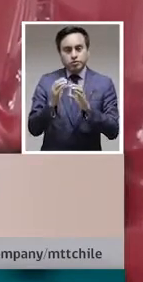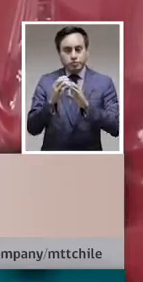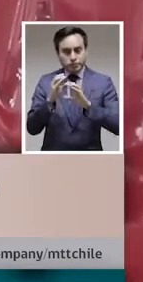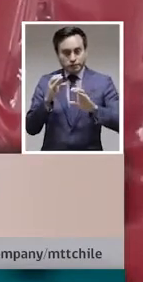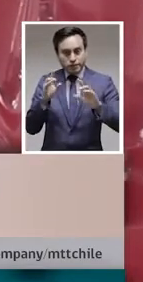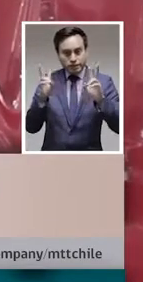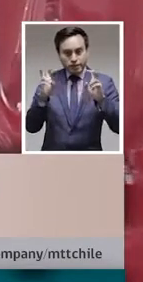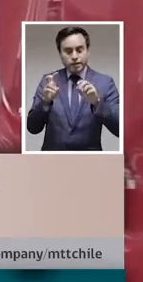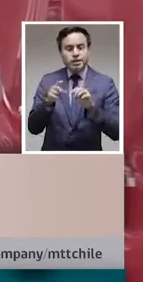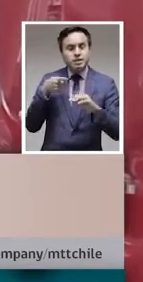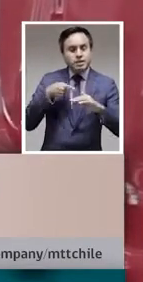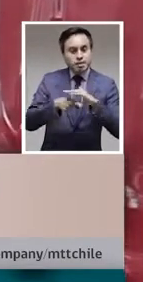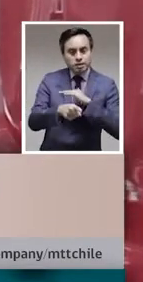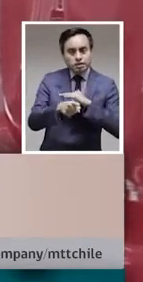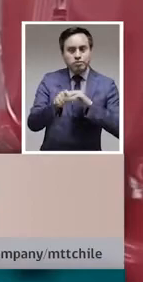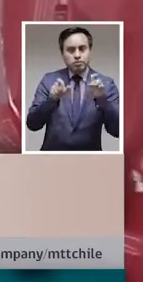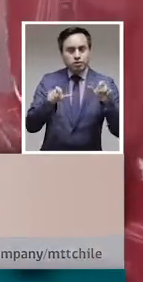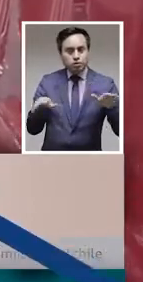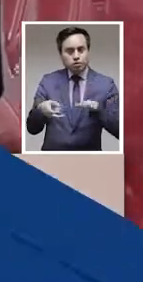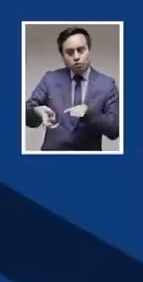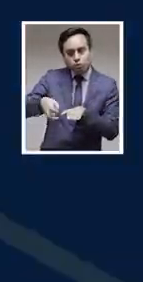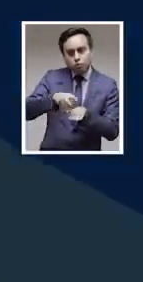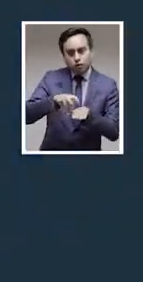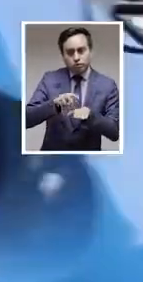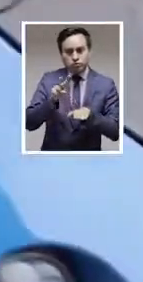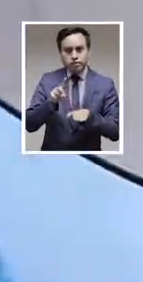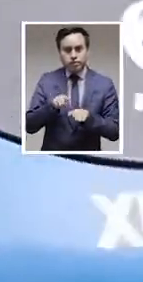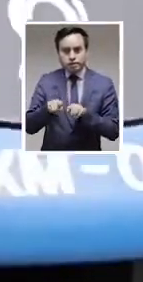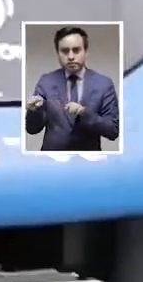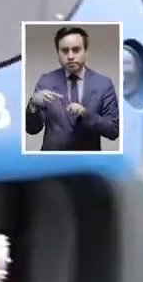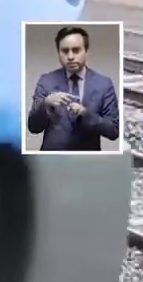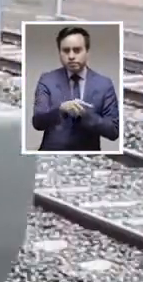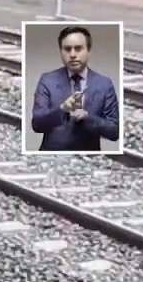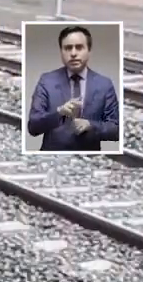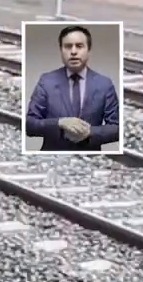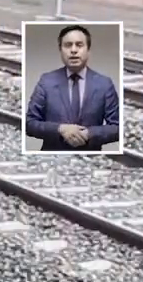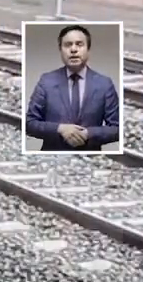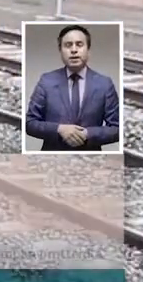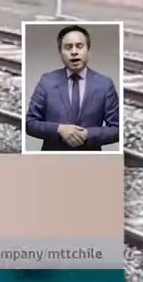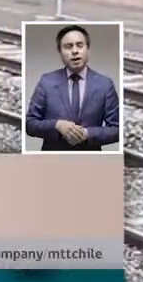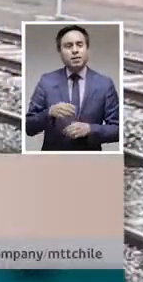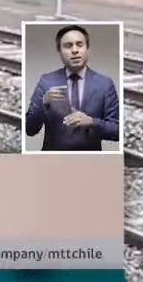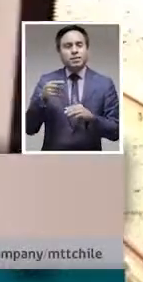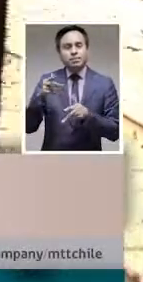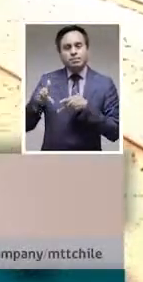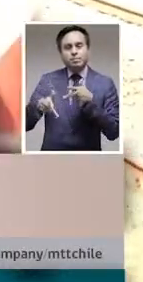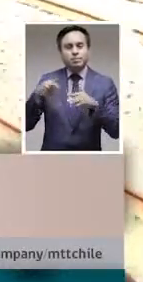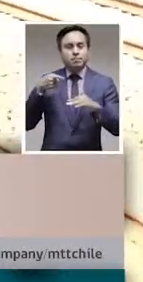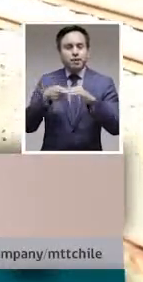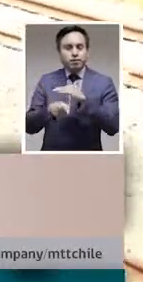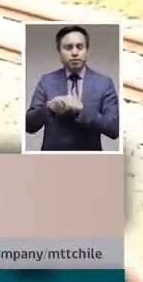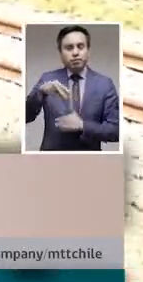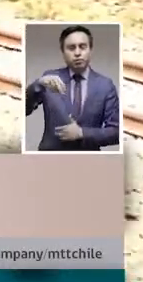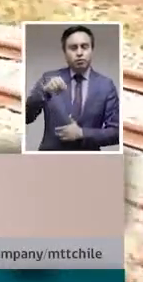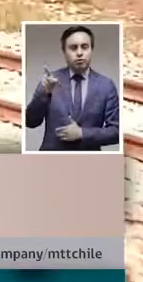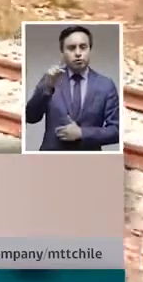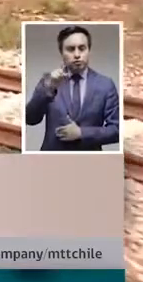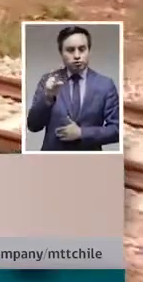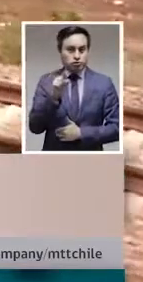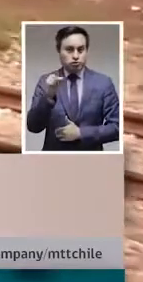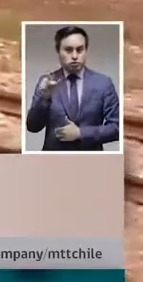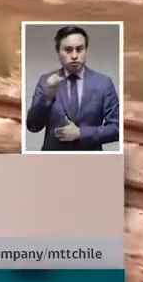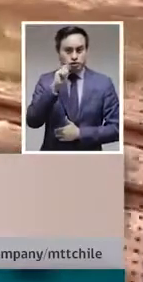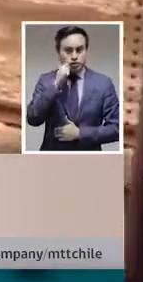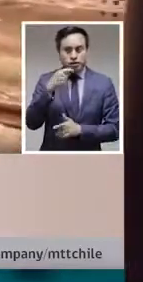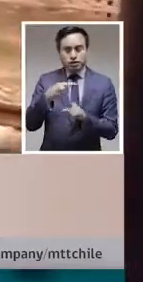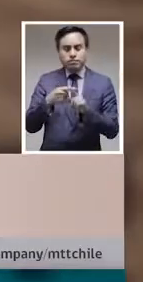cambio para las personas que ocupan esas dos líneas. El Metro Tren a NOS ha sido realmente